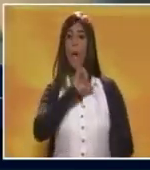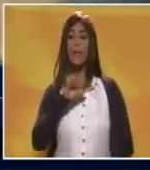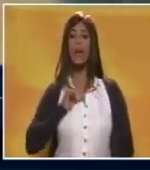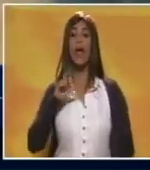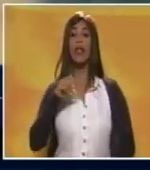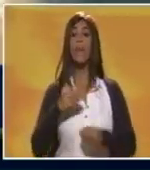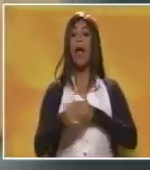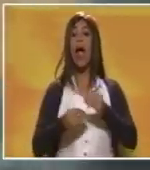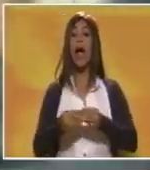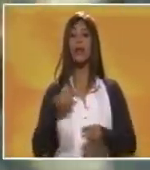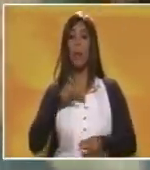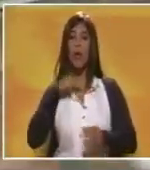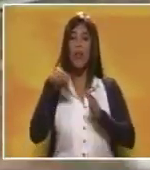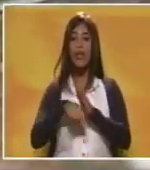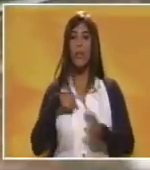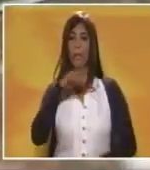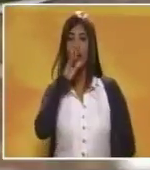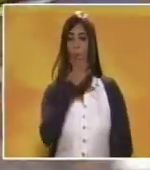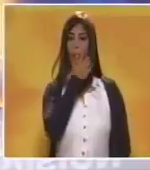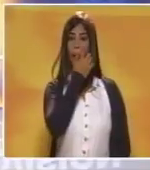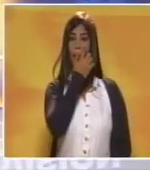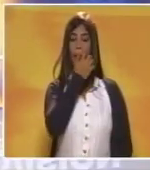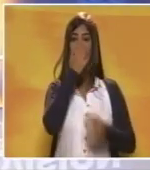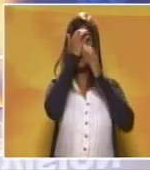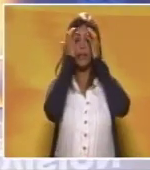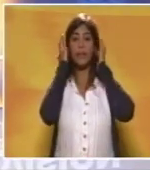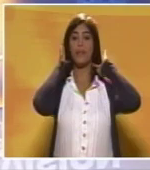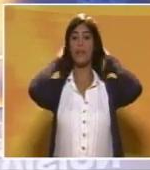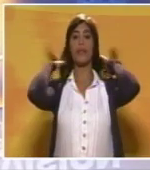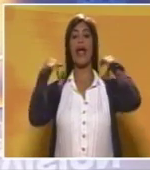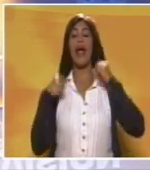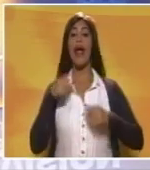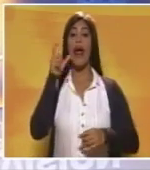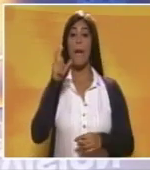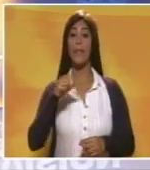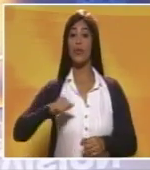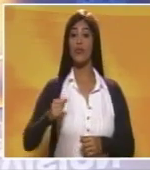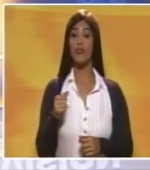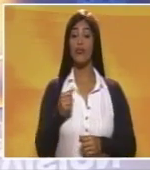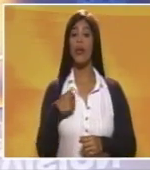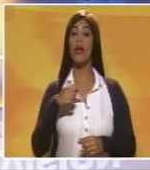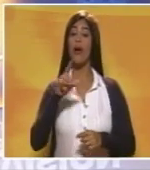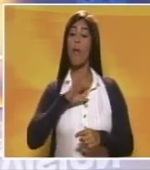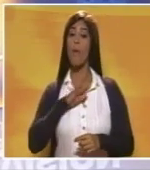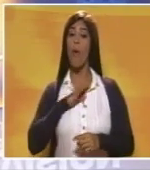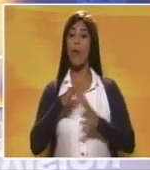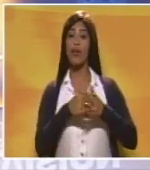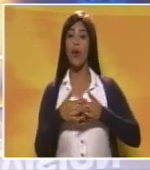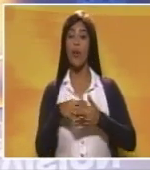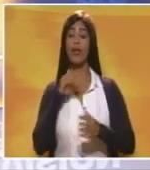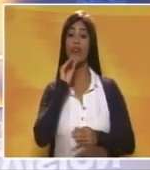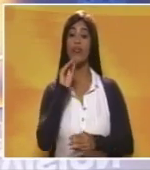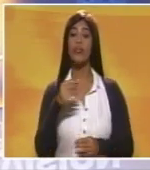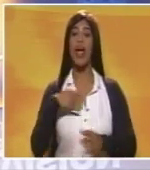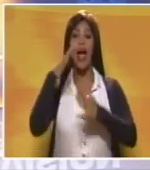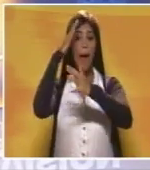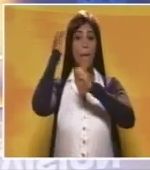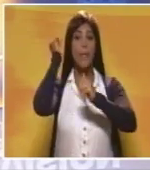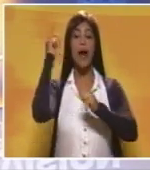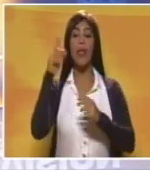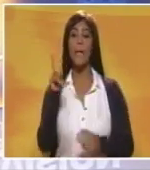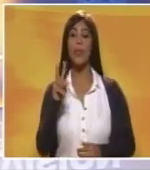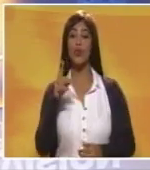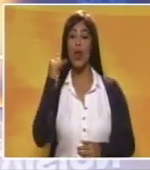operaciones interbancarias. Y agentes federales de Estados Unidos ordenaron a los activistas que están en la Embajada de Venezuela en